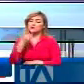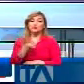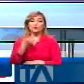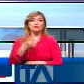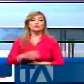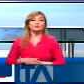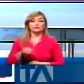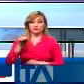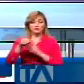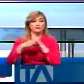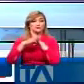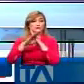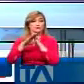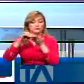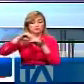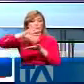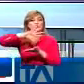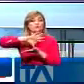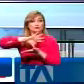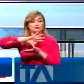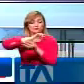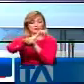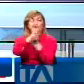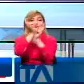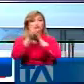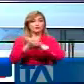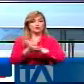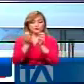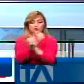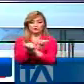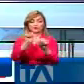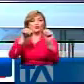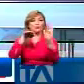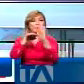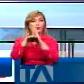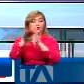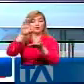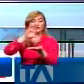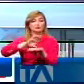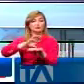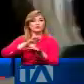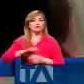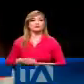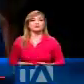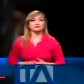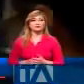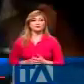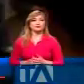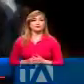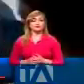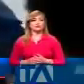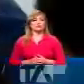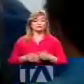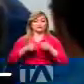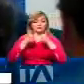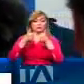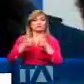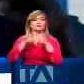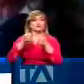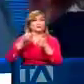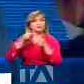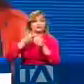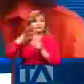advierte que bloqueará en la Asamblea actual la reforma que busca la autonomía del Banco Central. El candidato finalista